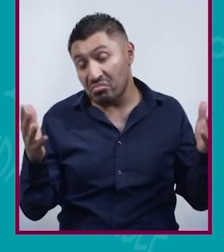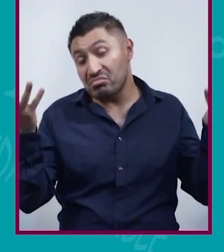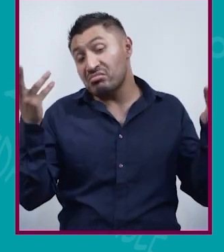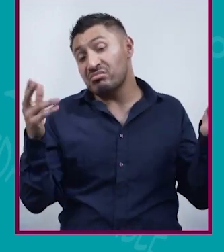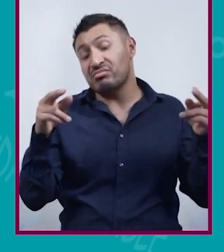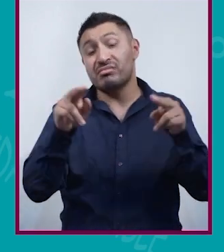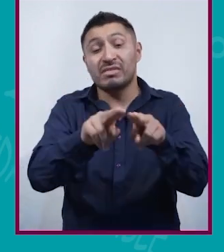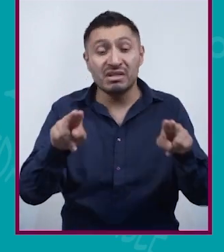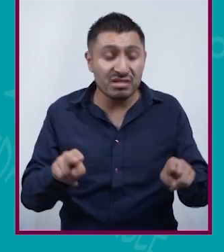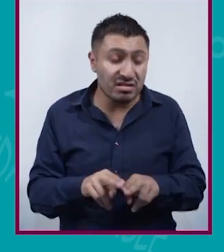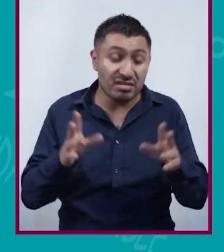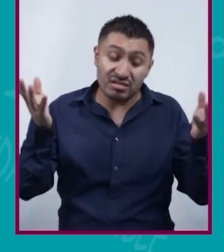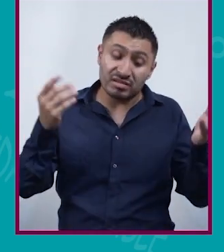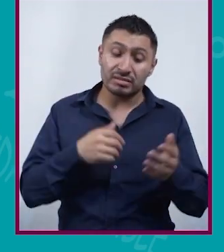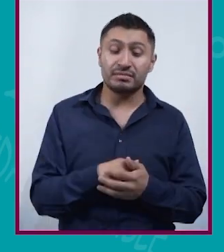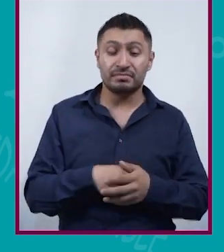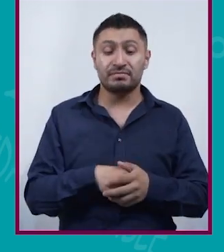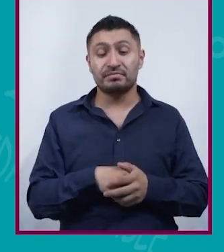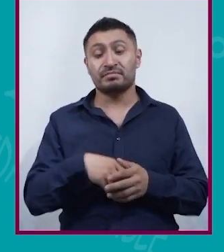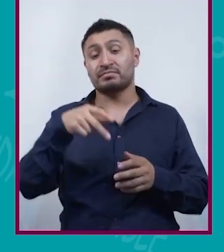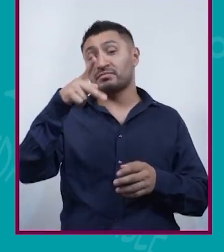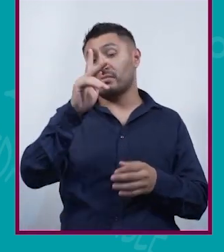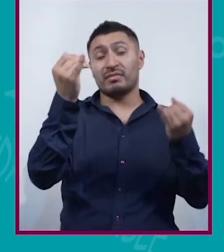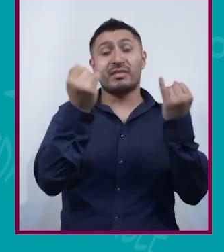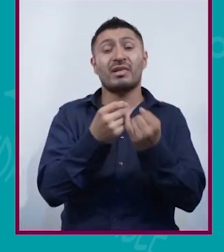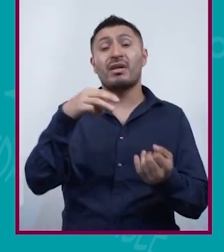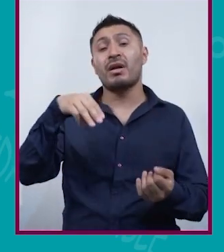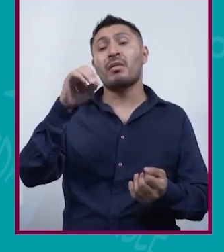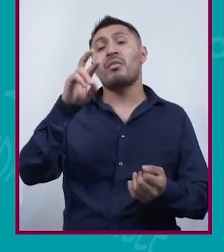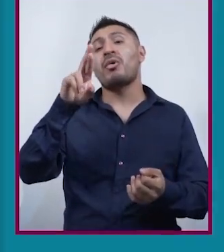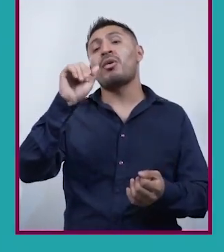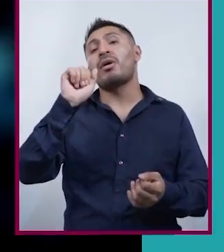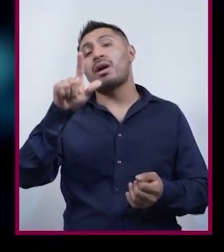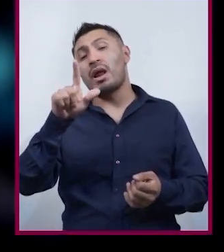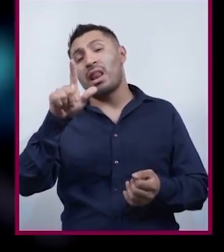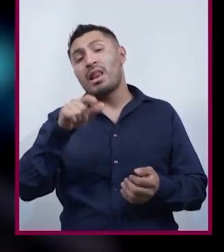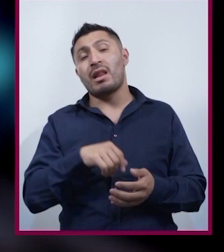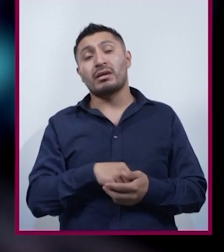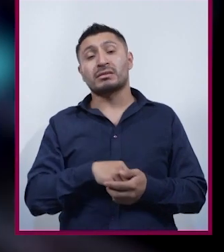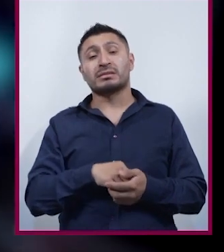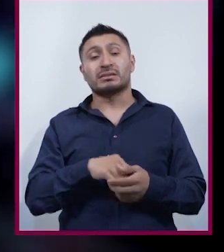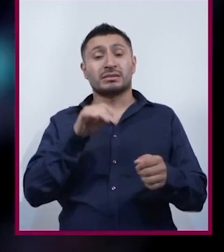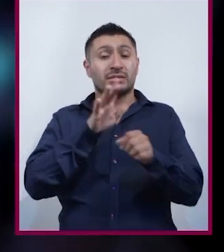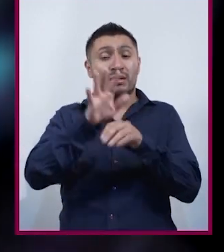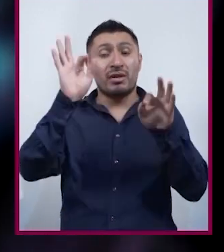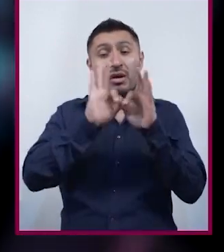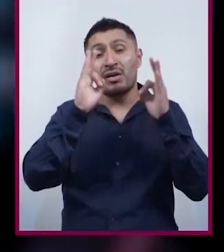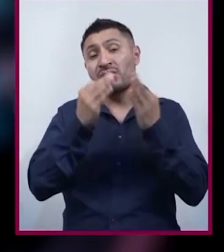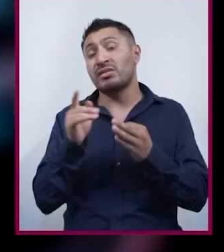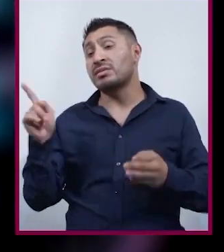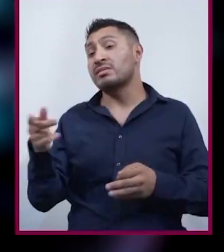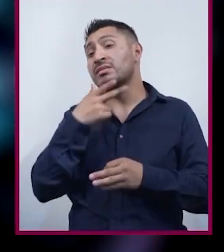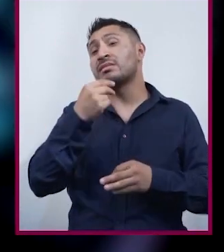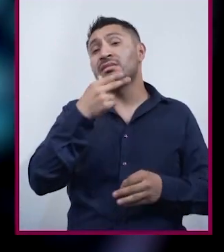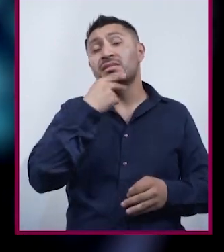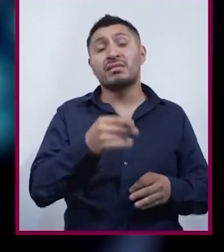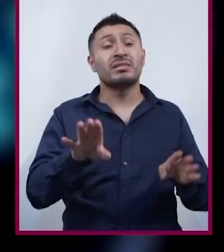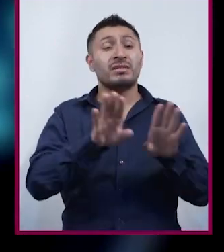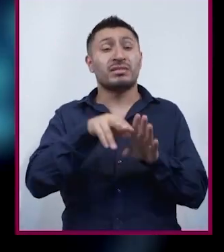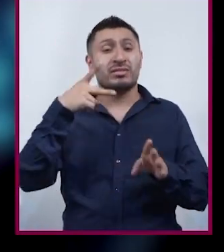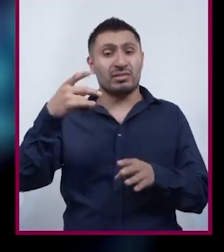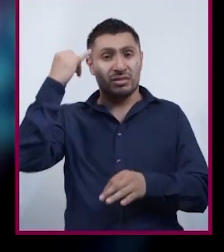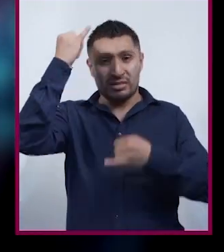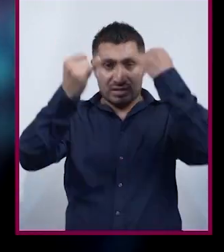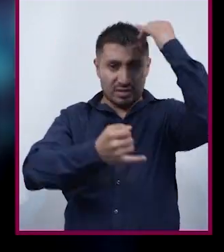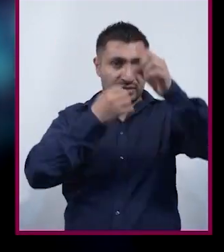democrática, era nacionalista, pero también era moral. ¿De qué manera Vasconcelos ponía en